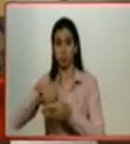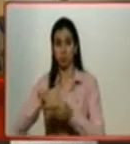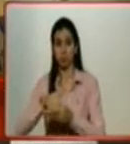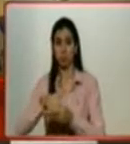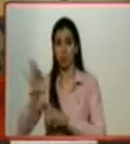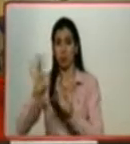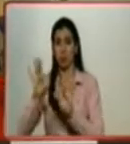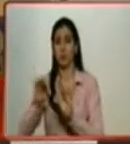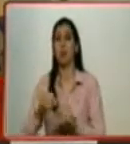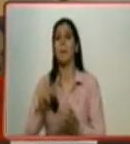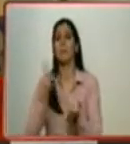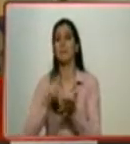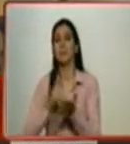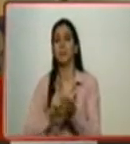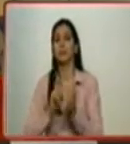elección participaron